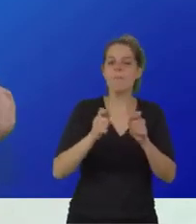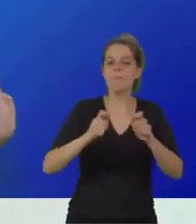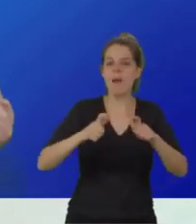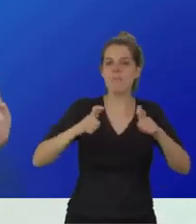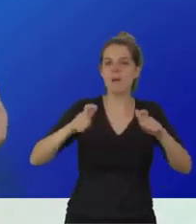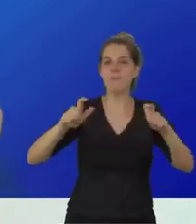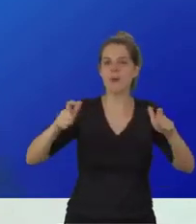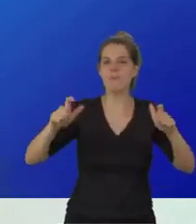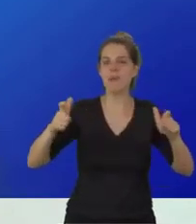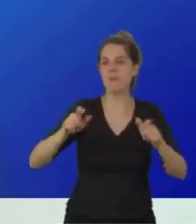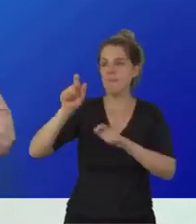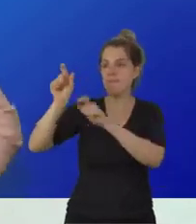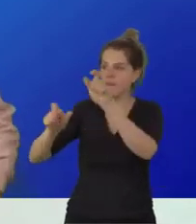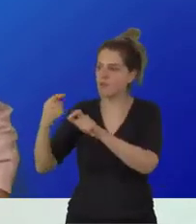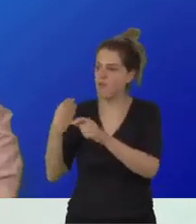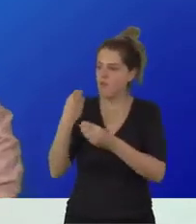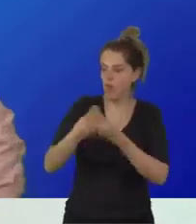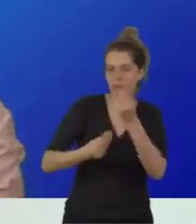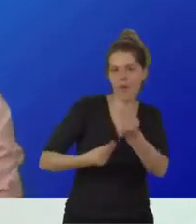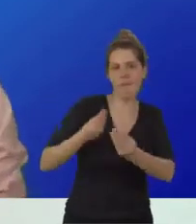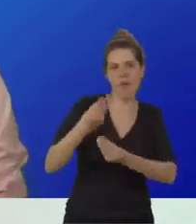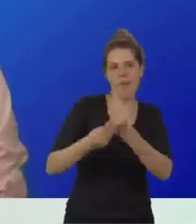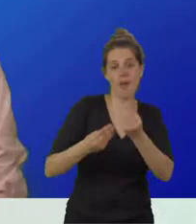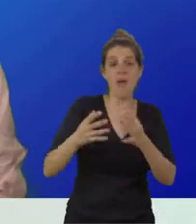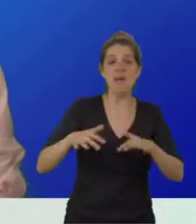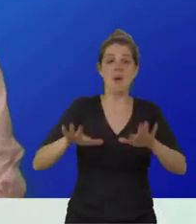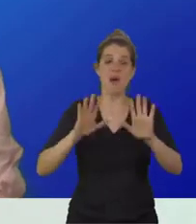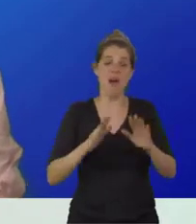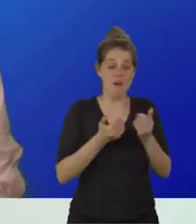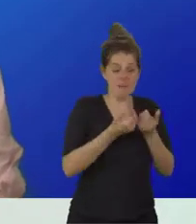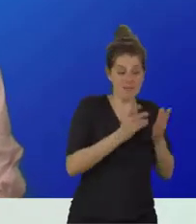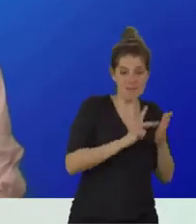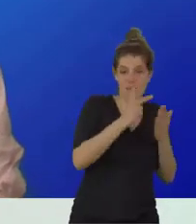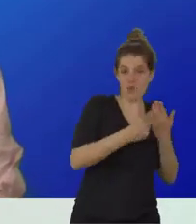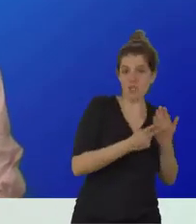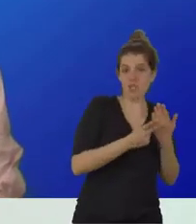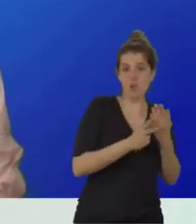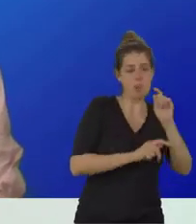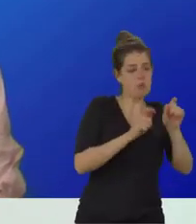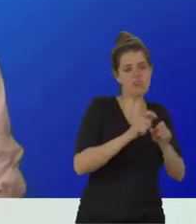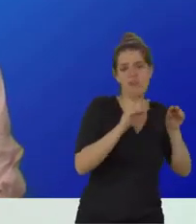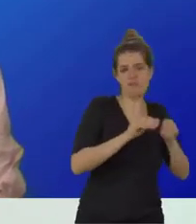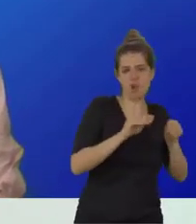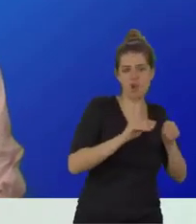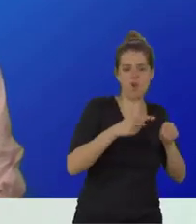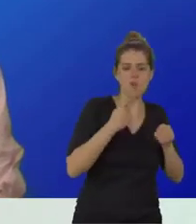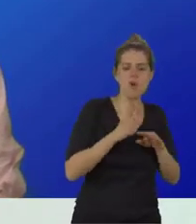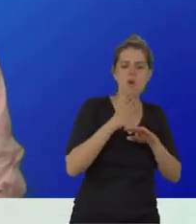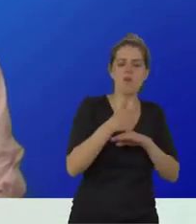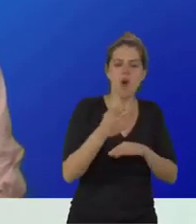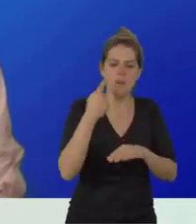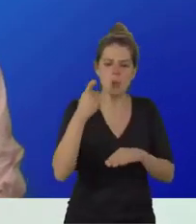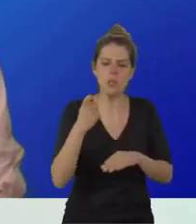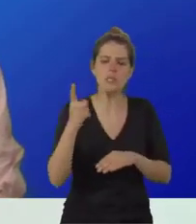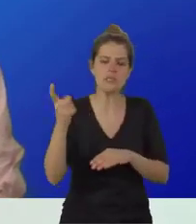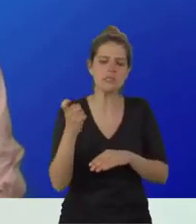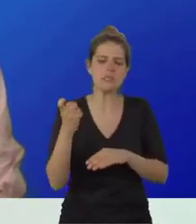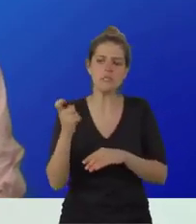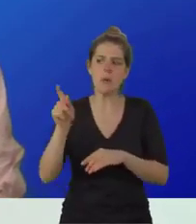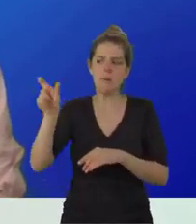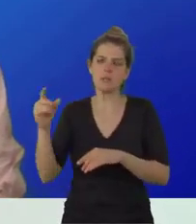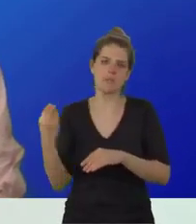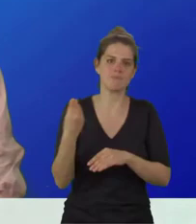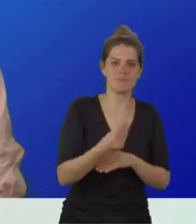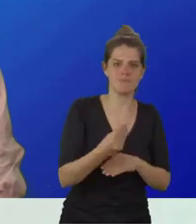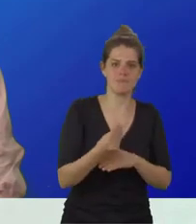yo voy incorporando a más y más gente que quizás en una primera instancia no había pensado desde el punto de